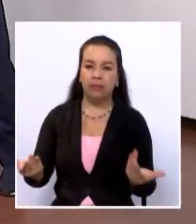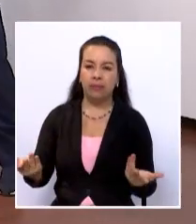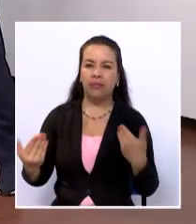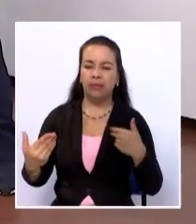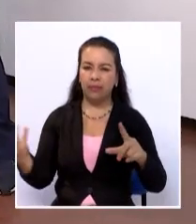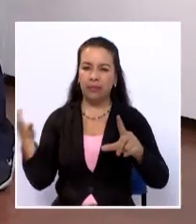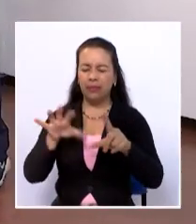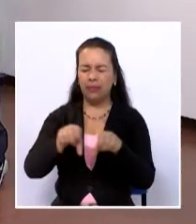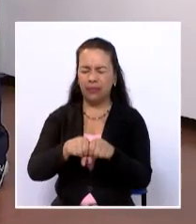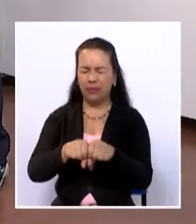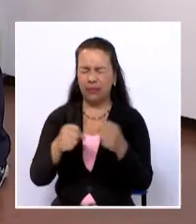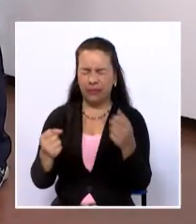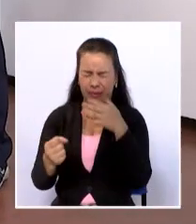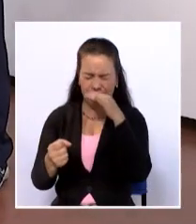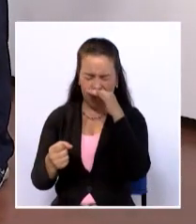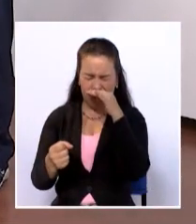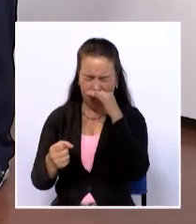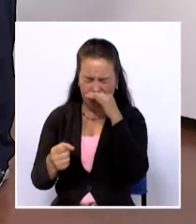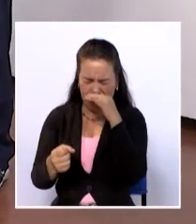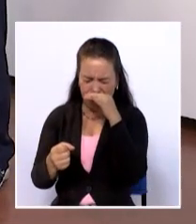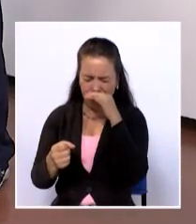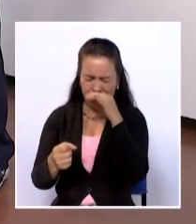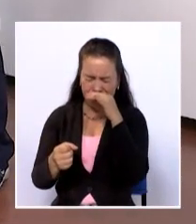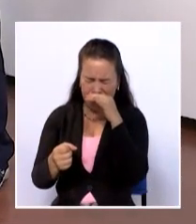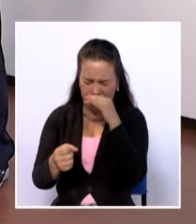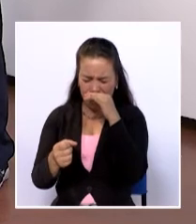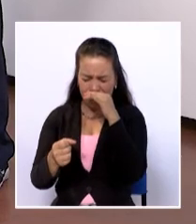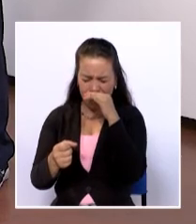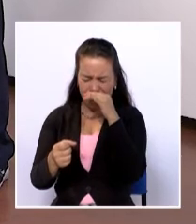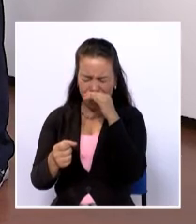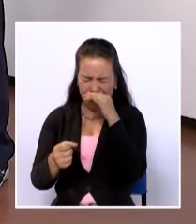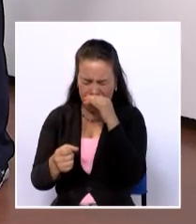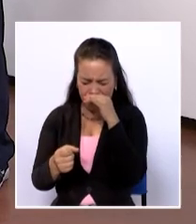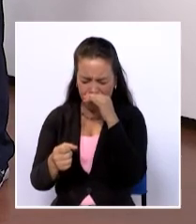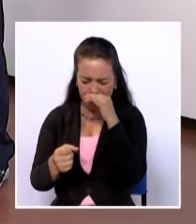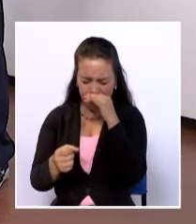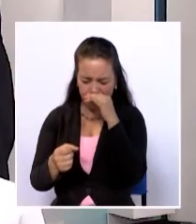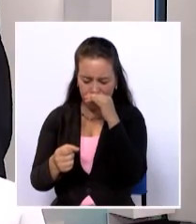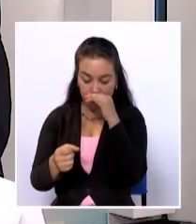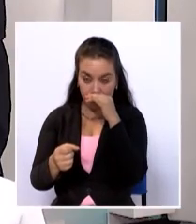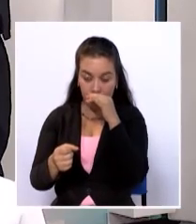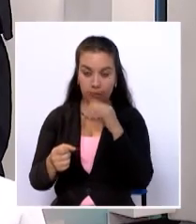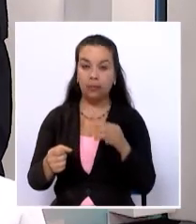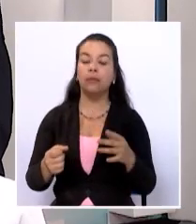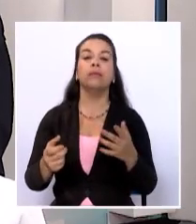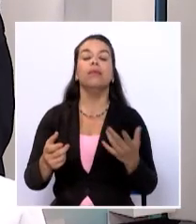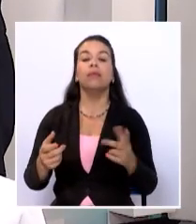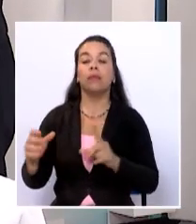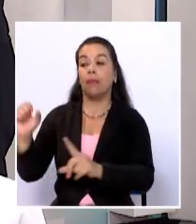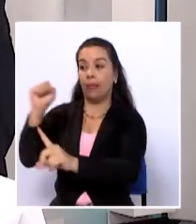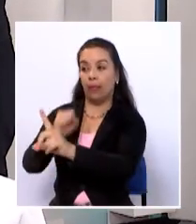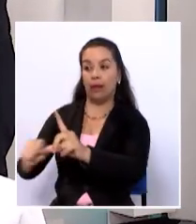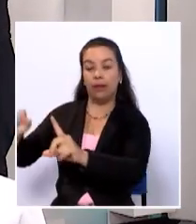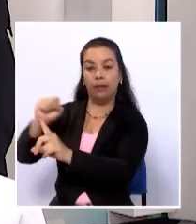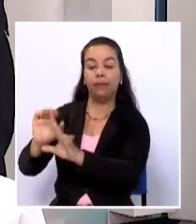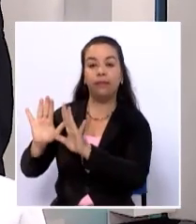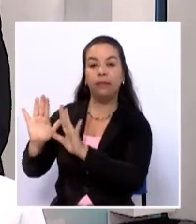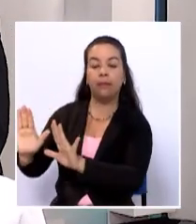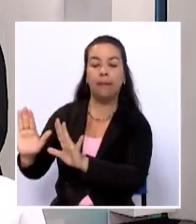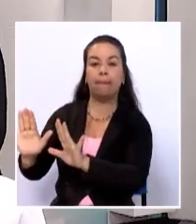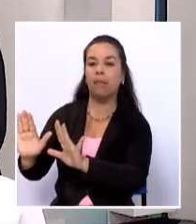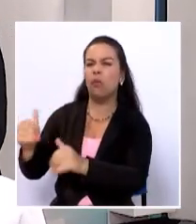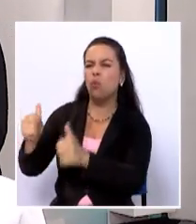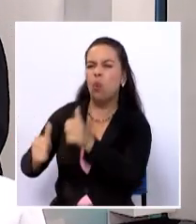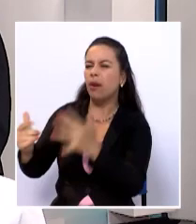fracturas utilizamos más los rayos sigue exactamente pero para la tomografía y la tomografía equipa y la ecografía la utilizamos como para